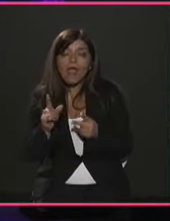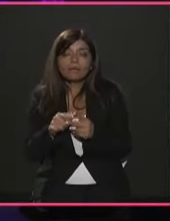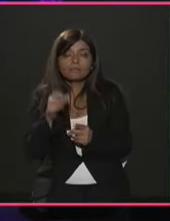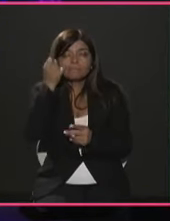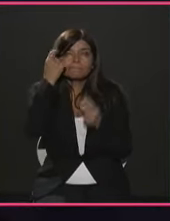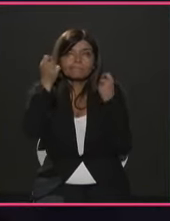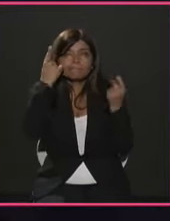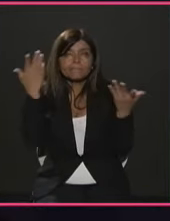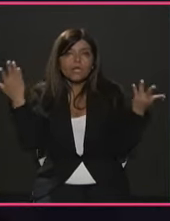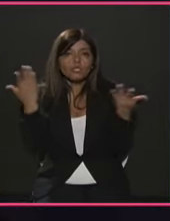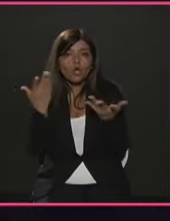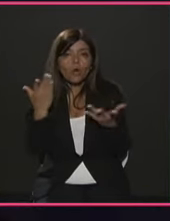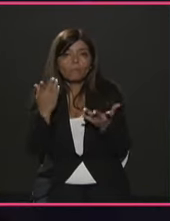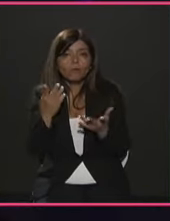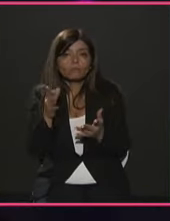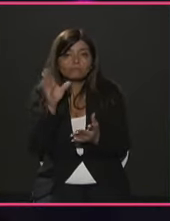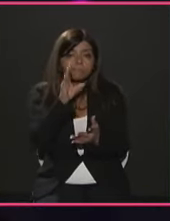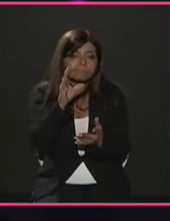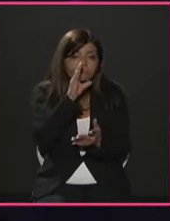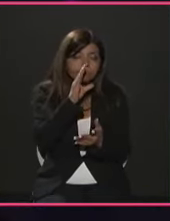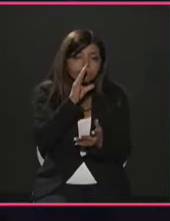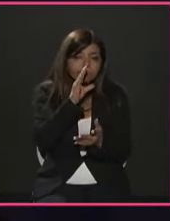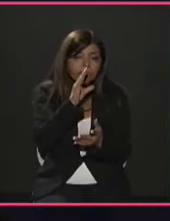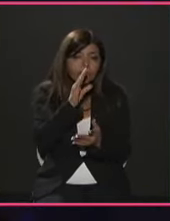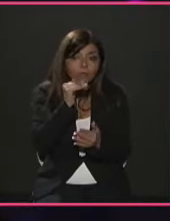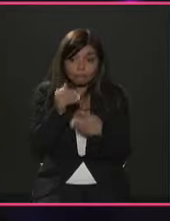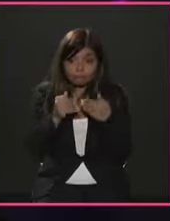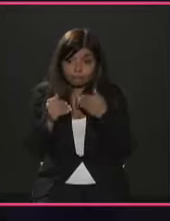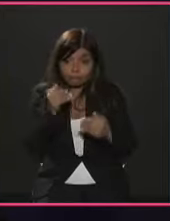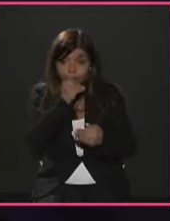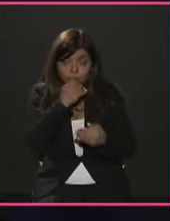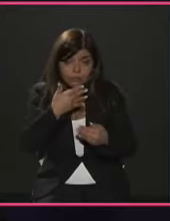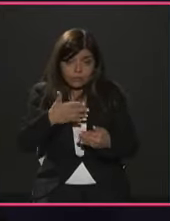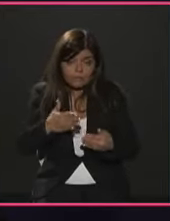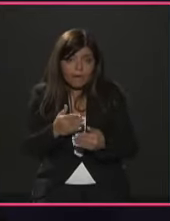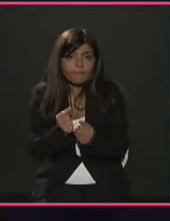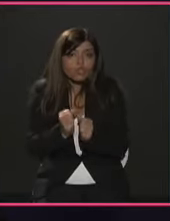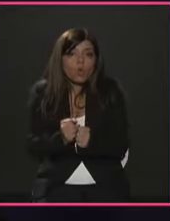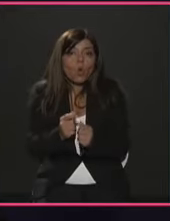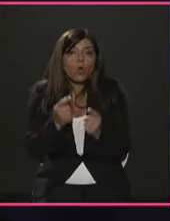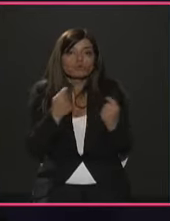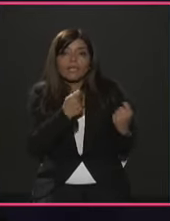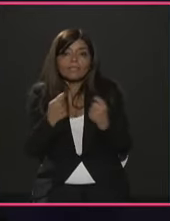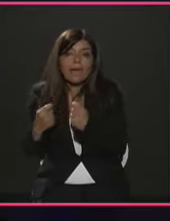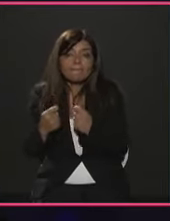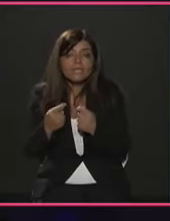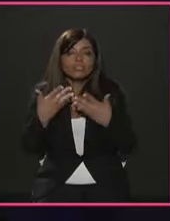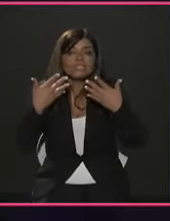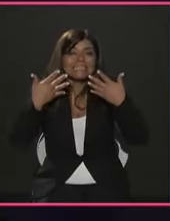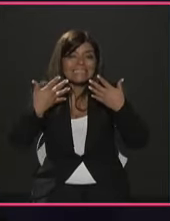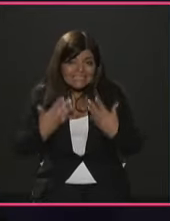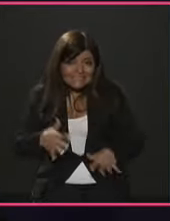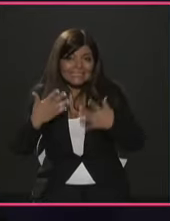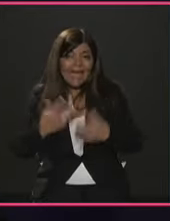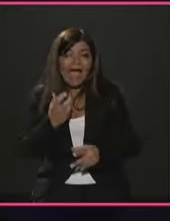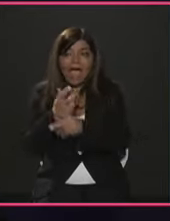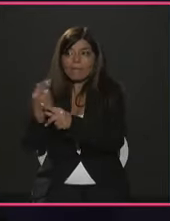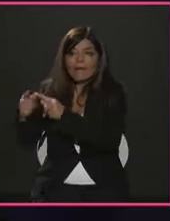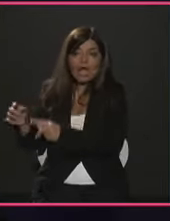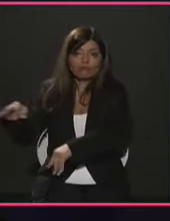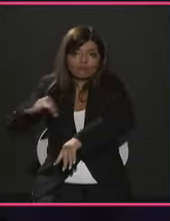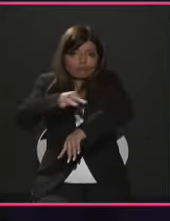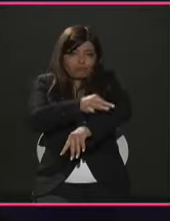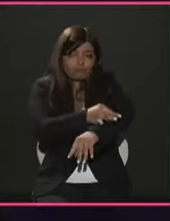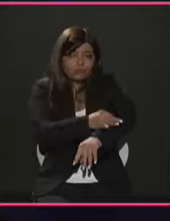ideas fue decir tenemos que buscar para ir lo más rápido posible un tratamiento que ya exista para otro virus